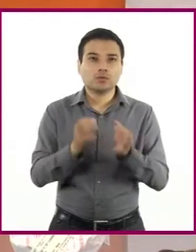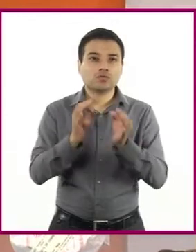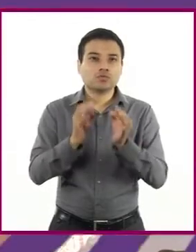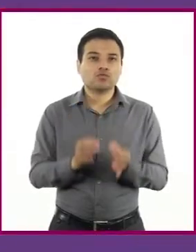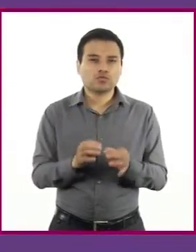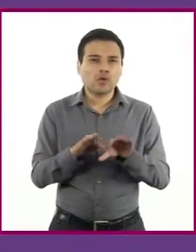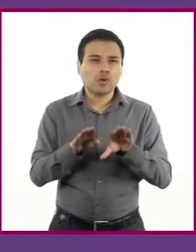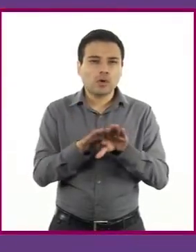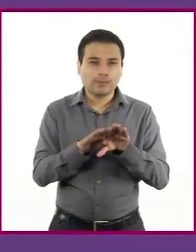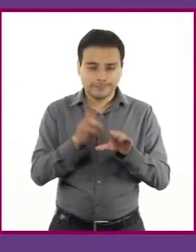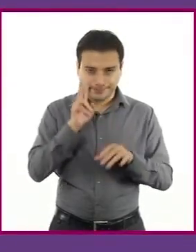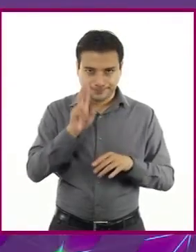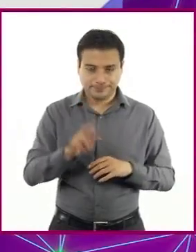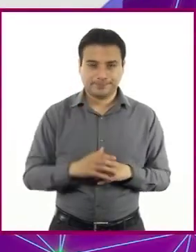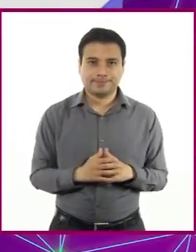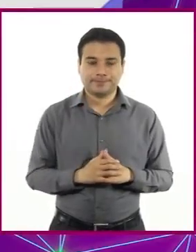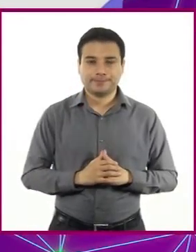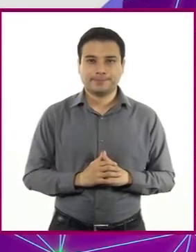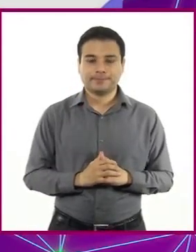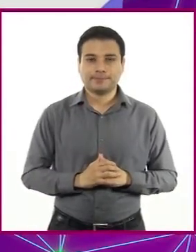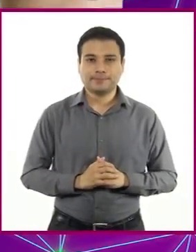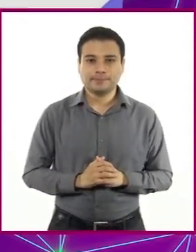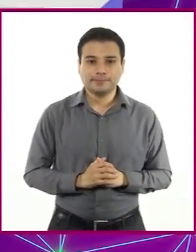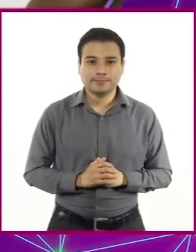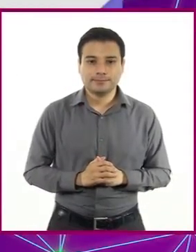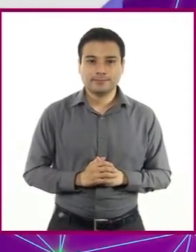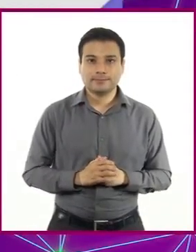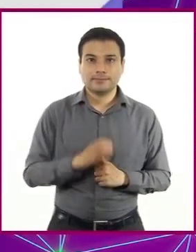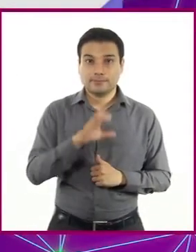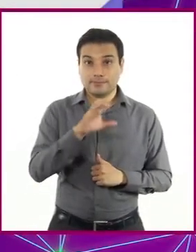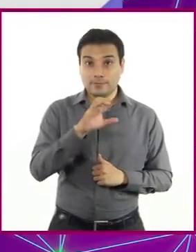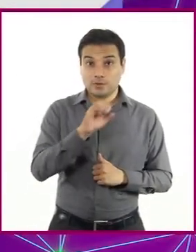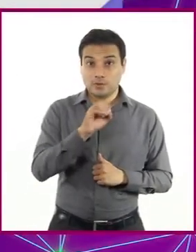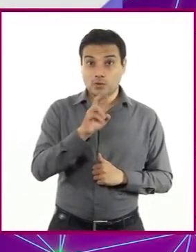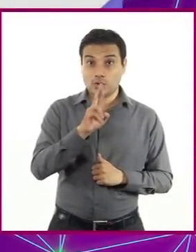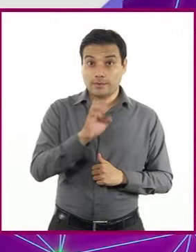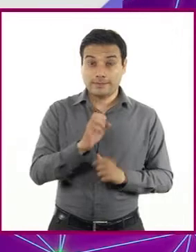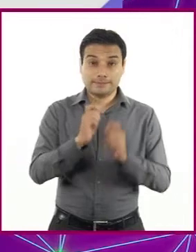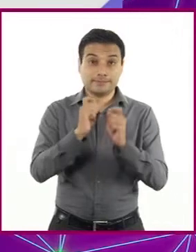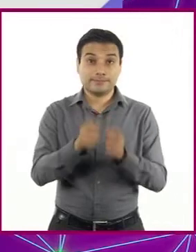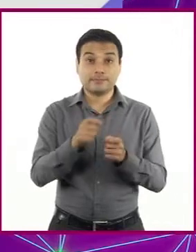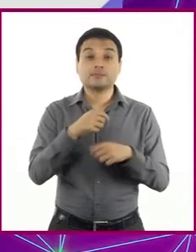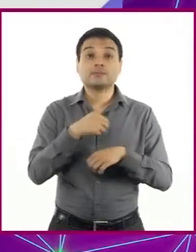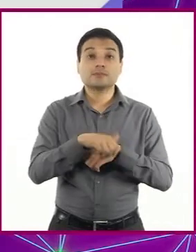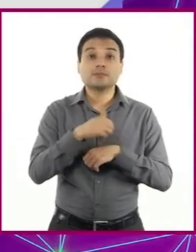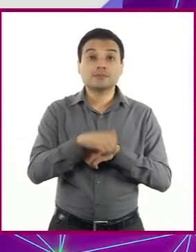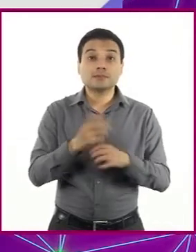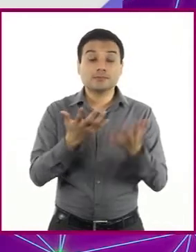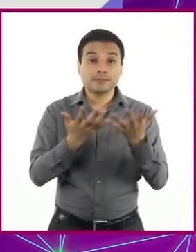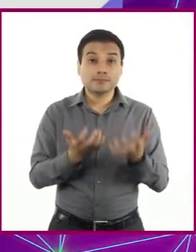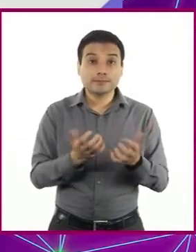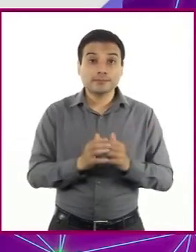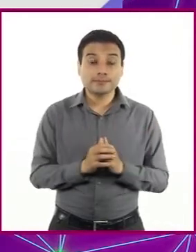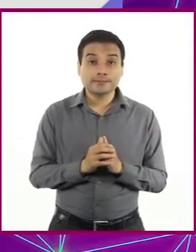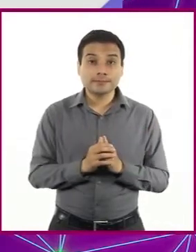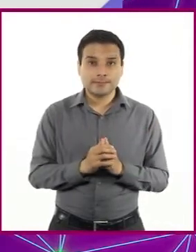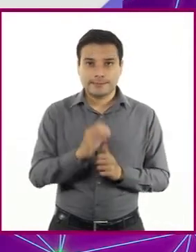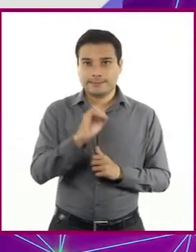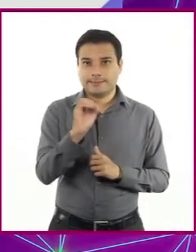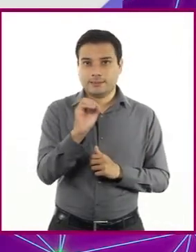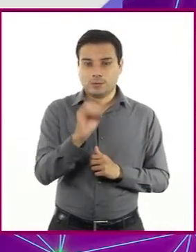la siguiente manera. El cobre, al estar solo, tiene un número de oxidación de valor